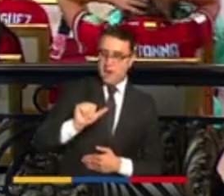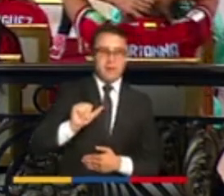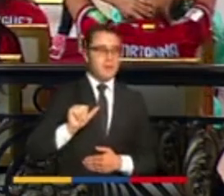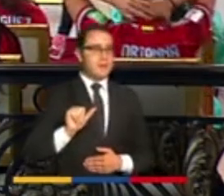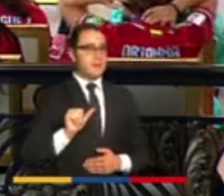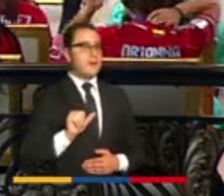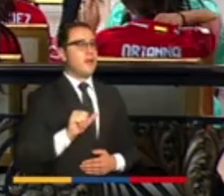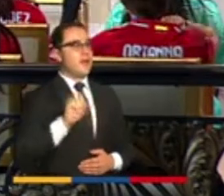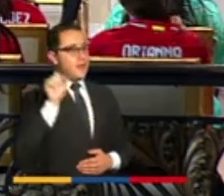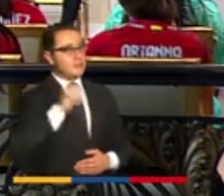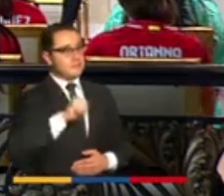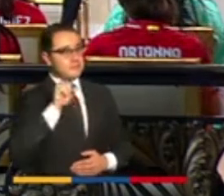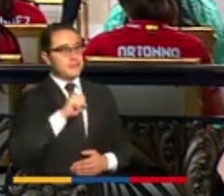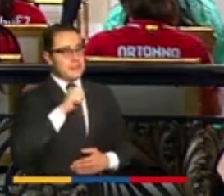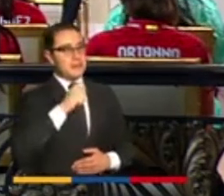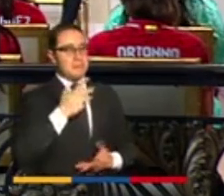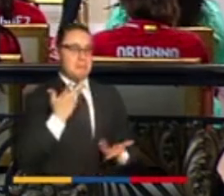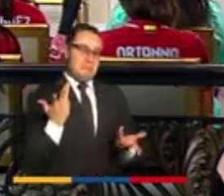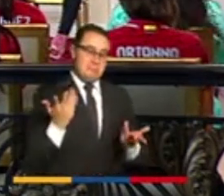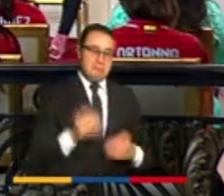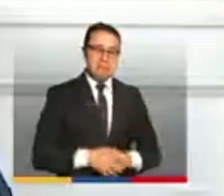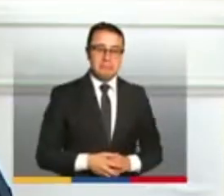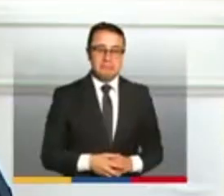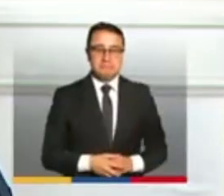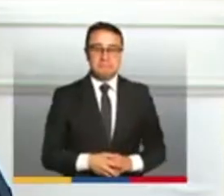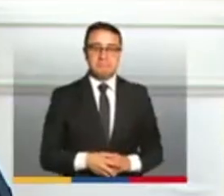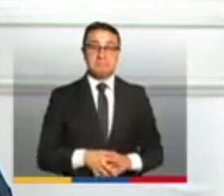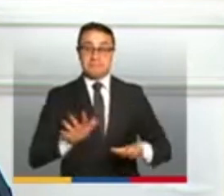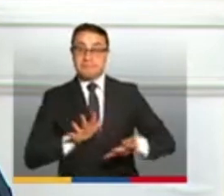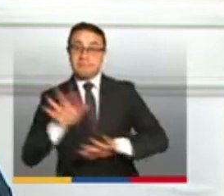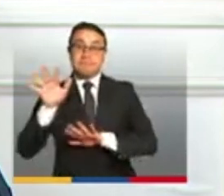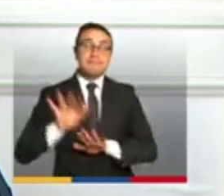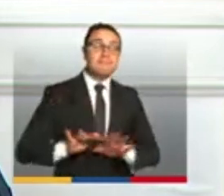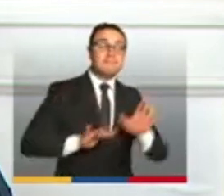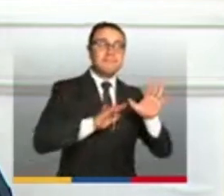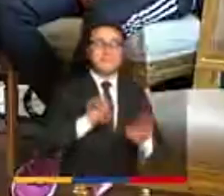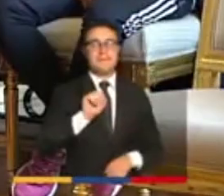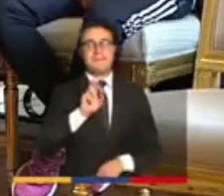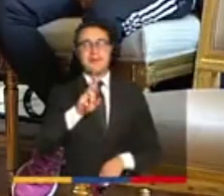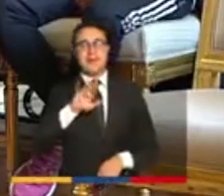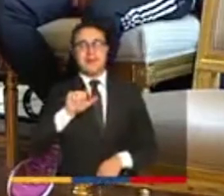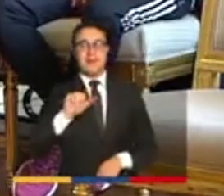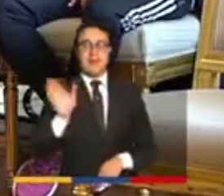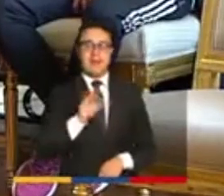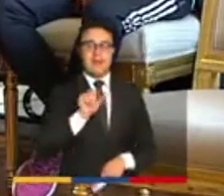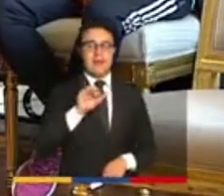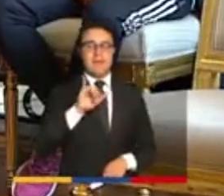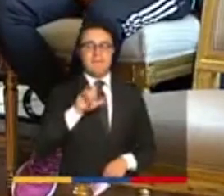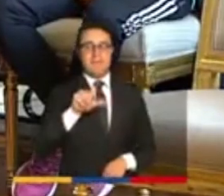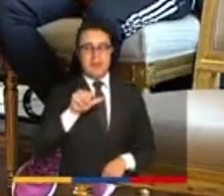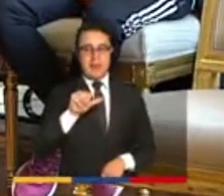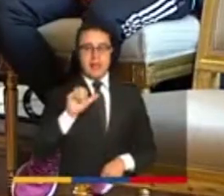No, eso no es lo mismo. Arquera, María Camila Chuquen Martínez.